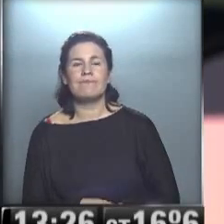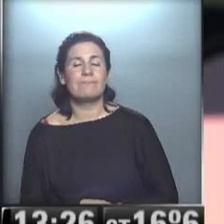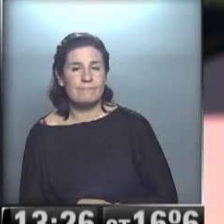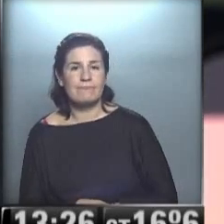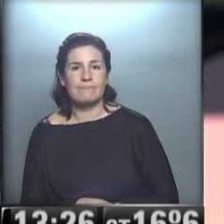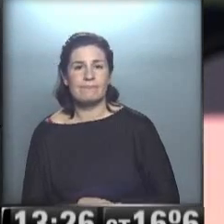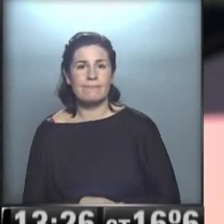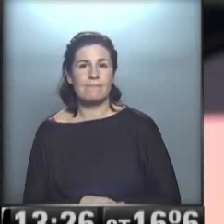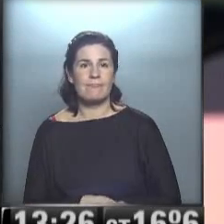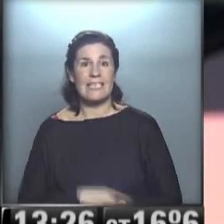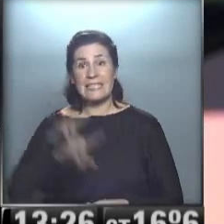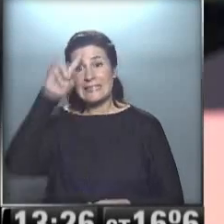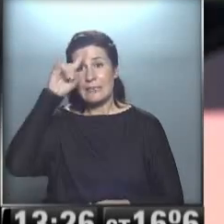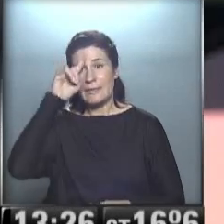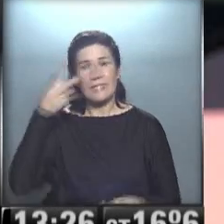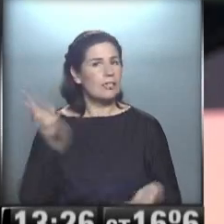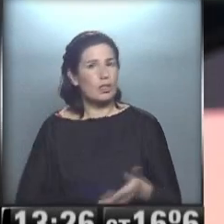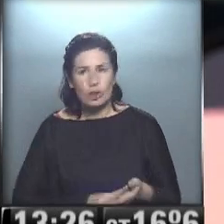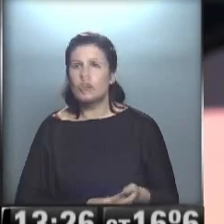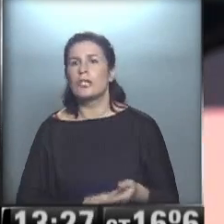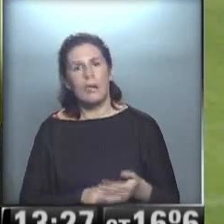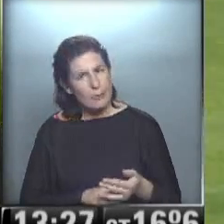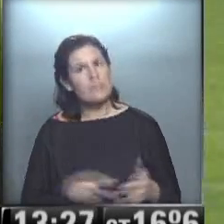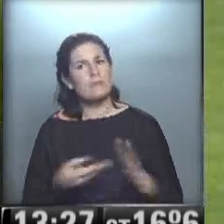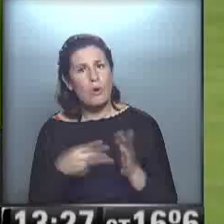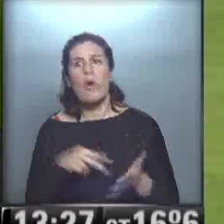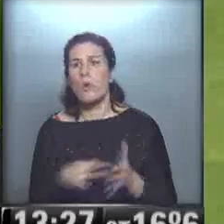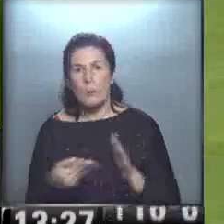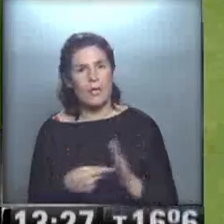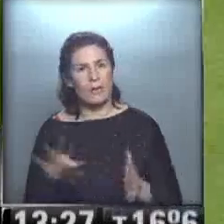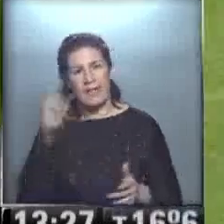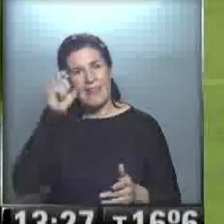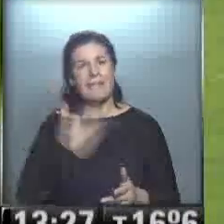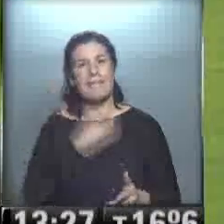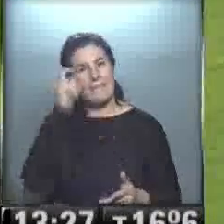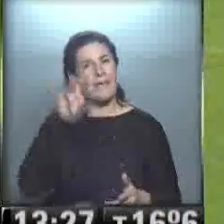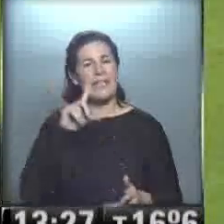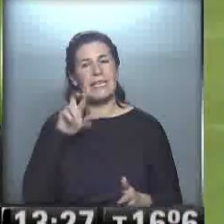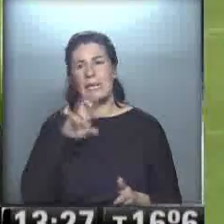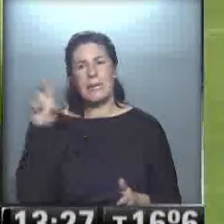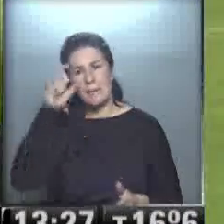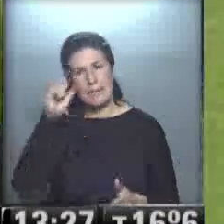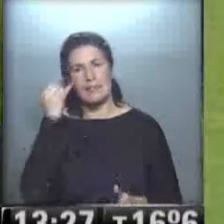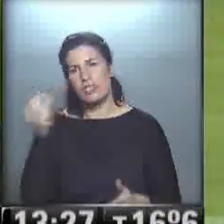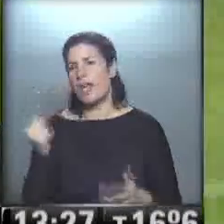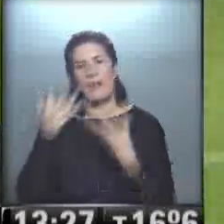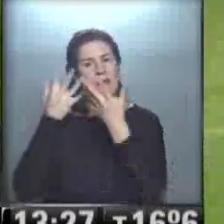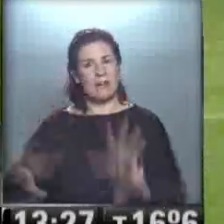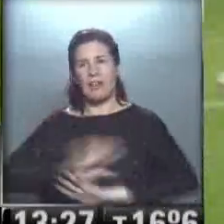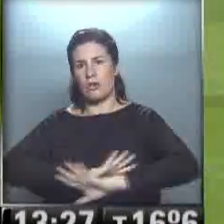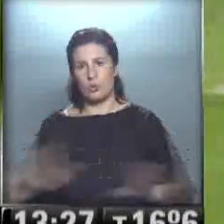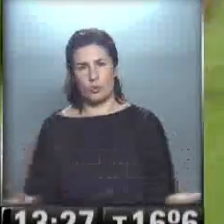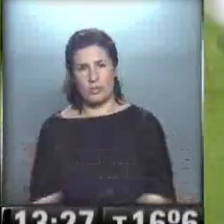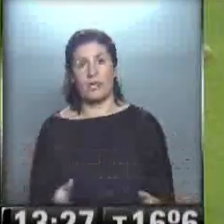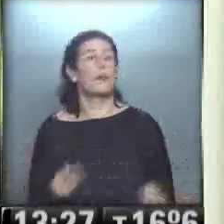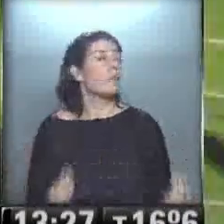Las últimas horas en Independiente otra vez vuelven a estar convulsionadas porque Omar De Felipe habría presentado categóricamente su renuncia.